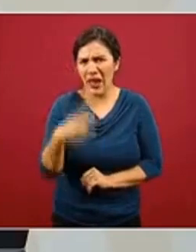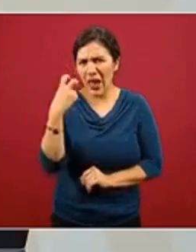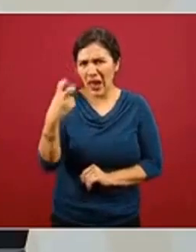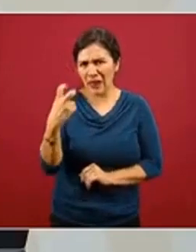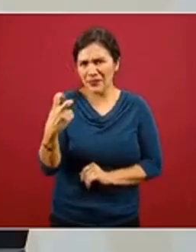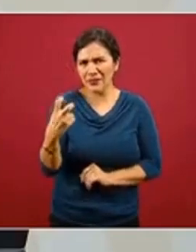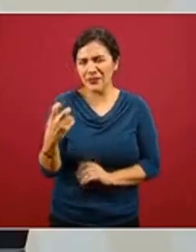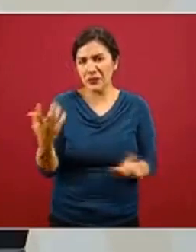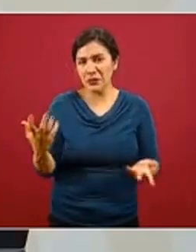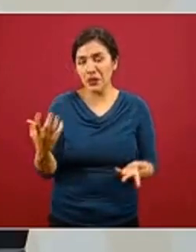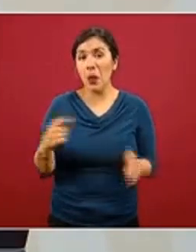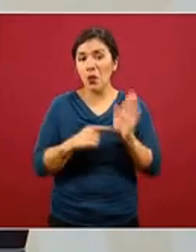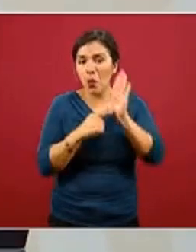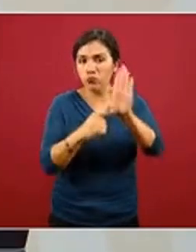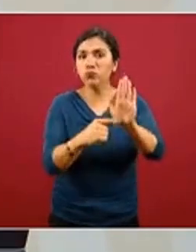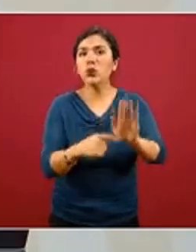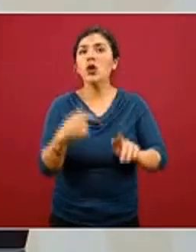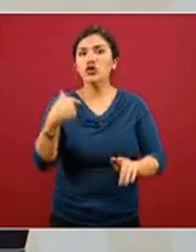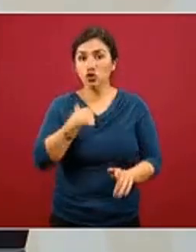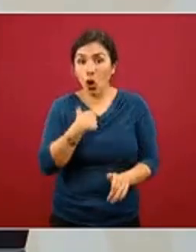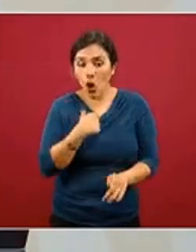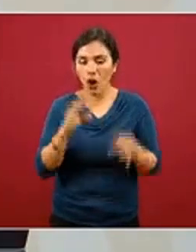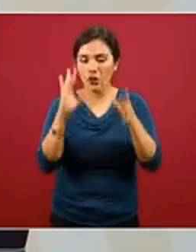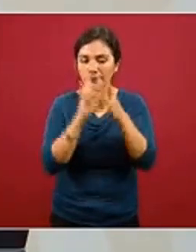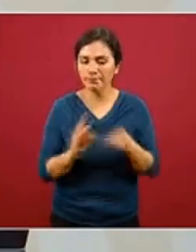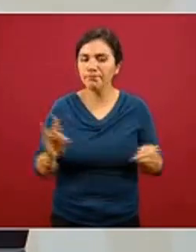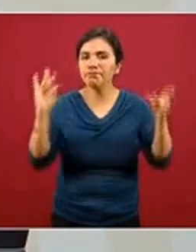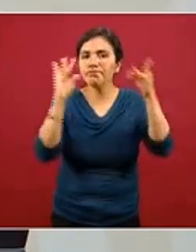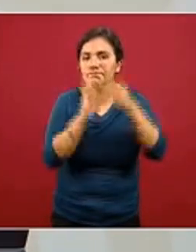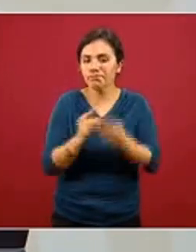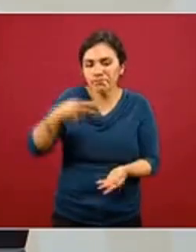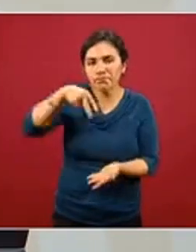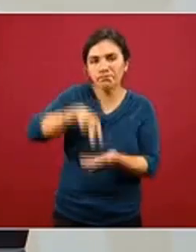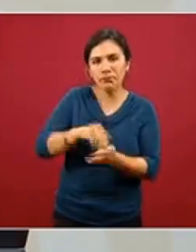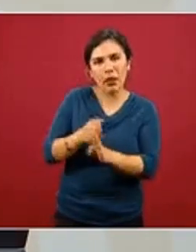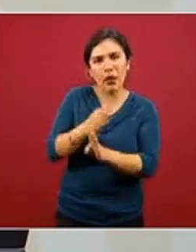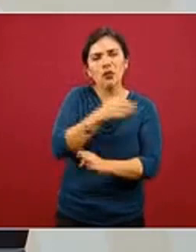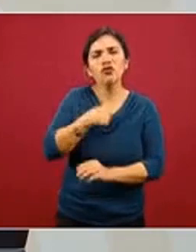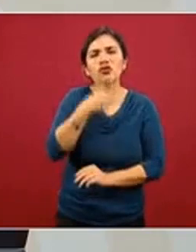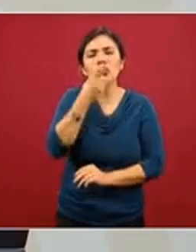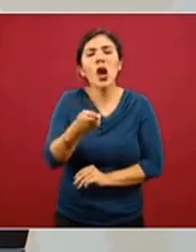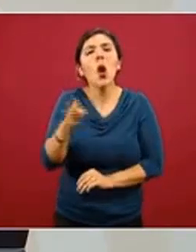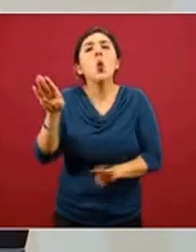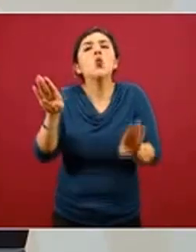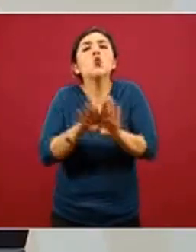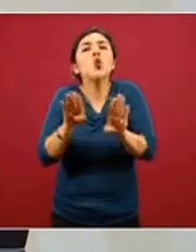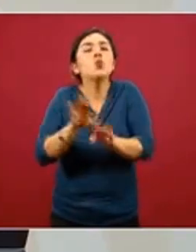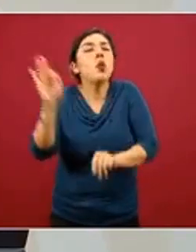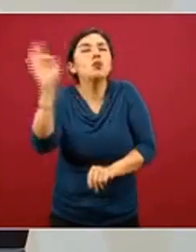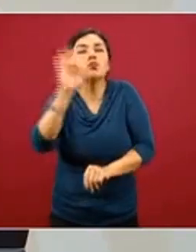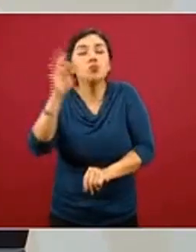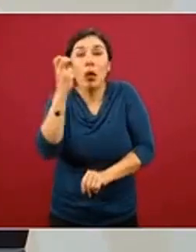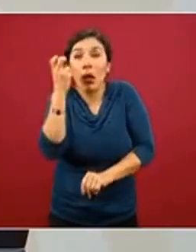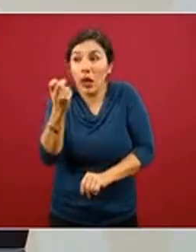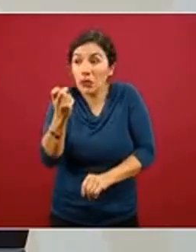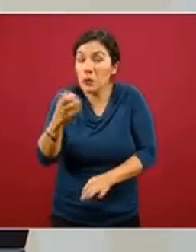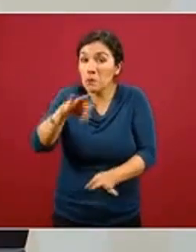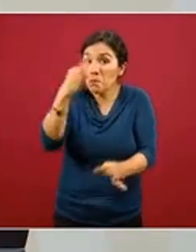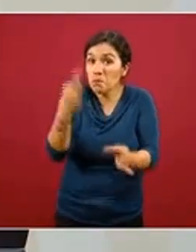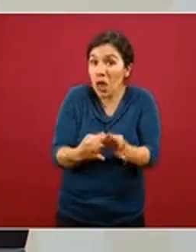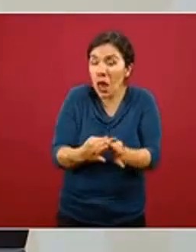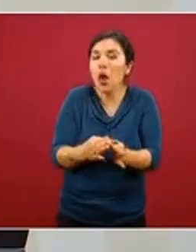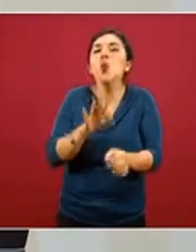la presentación expliqué en qué condiciones podría cumplirse una predicción de esta